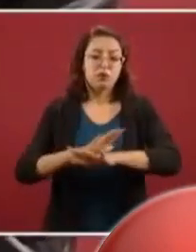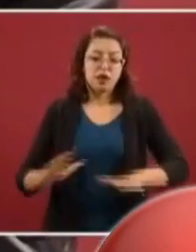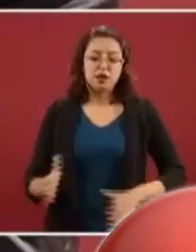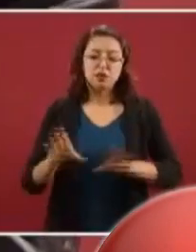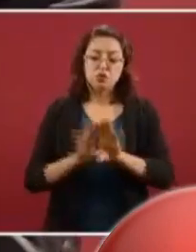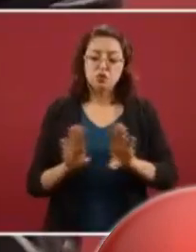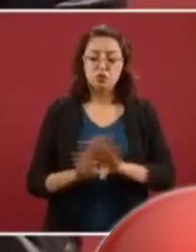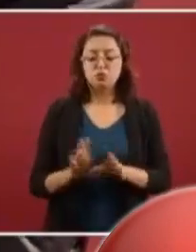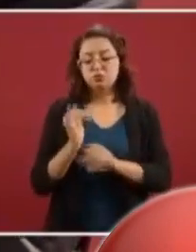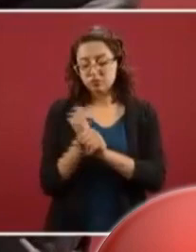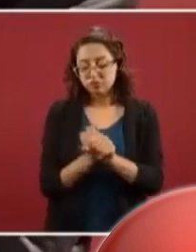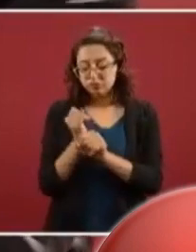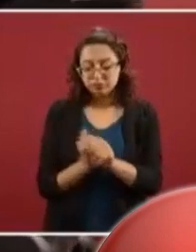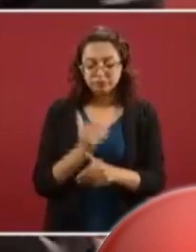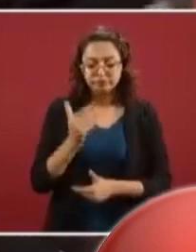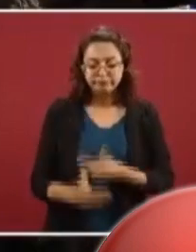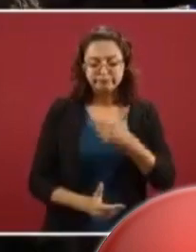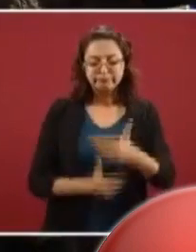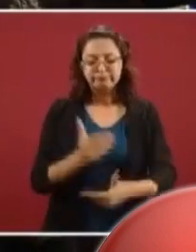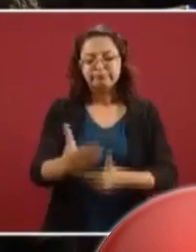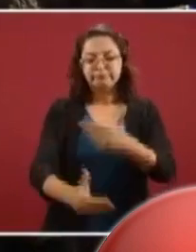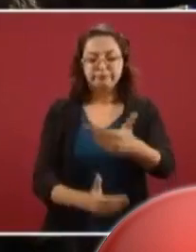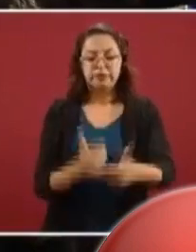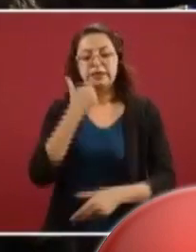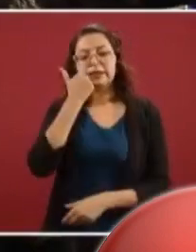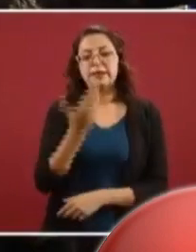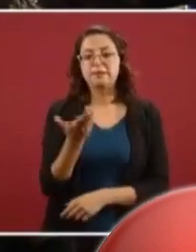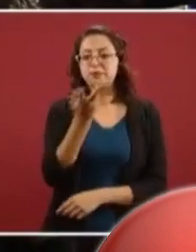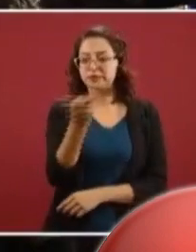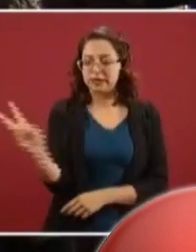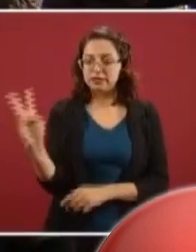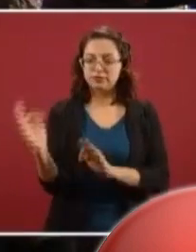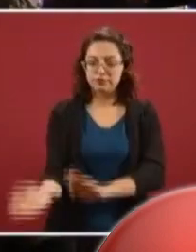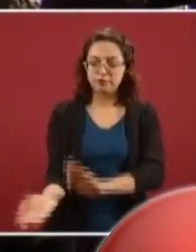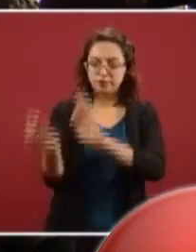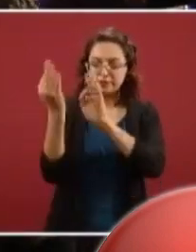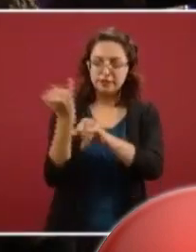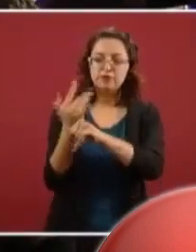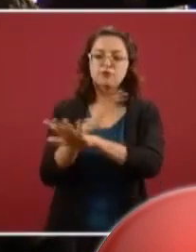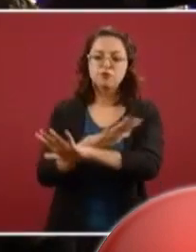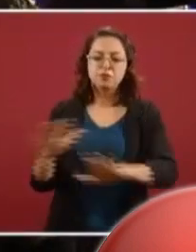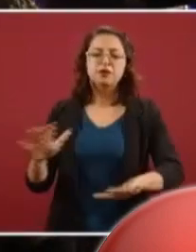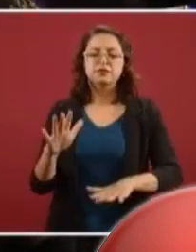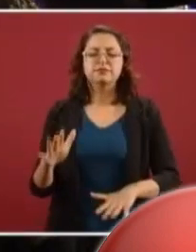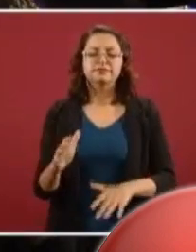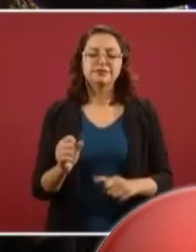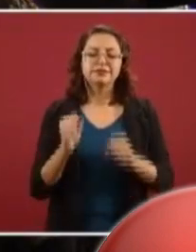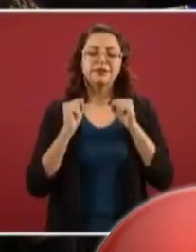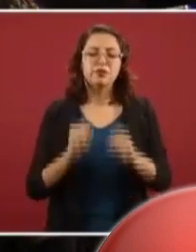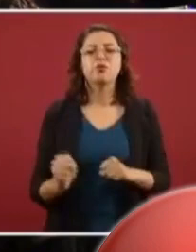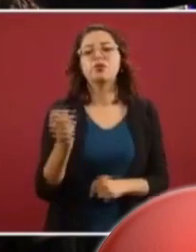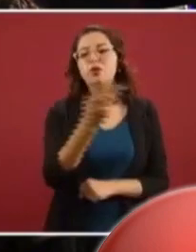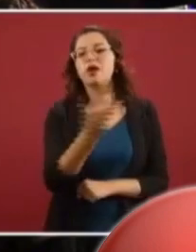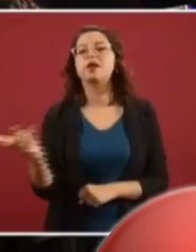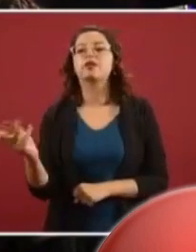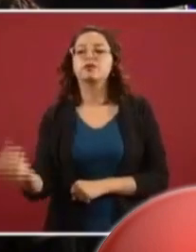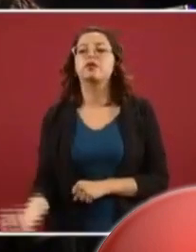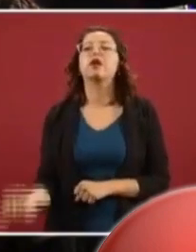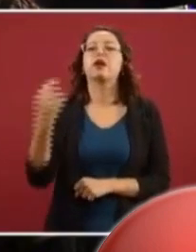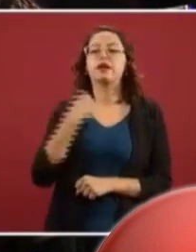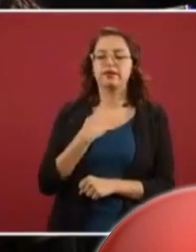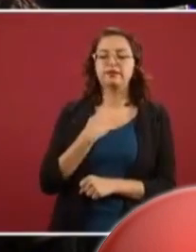pero pues queremos informarles a ellos y ellos también van a